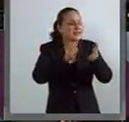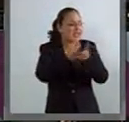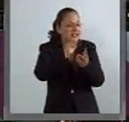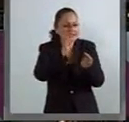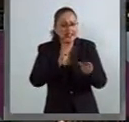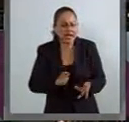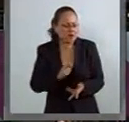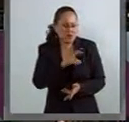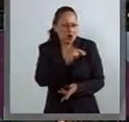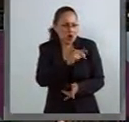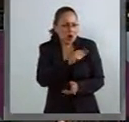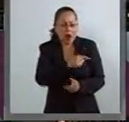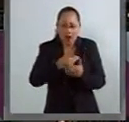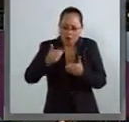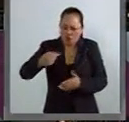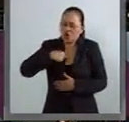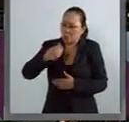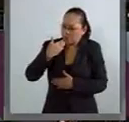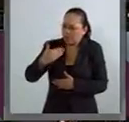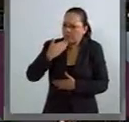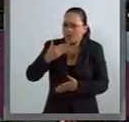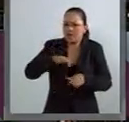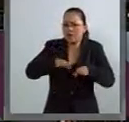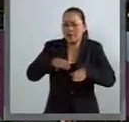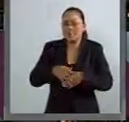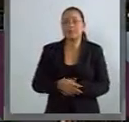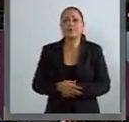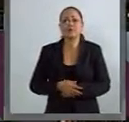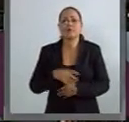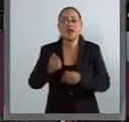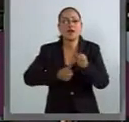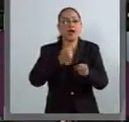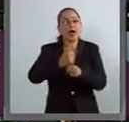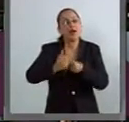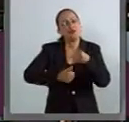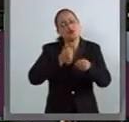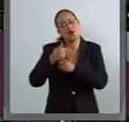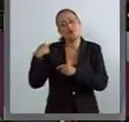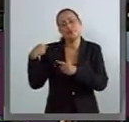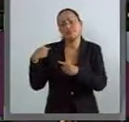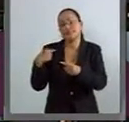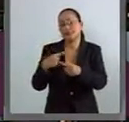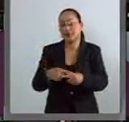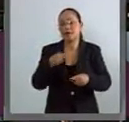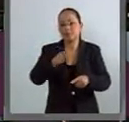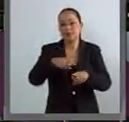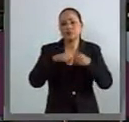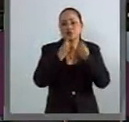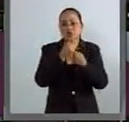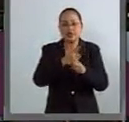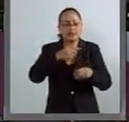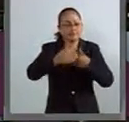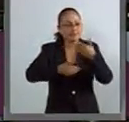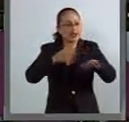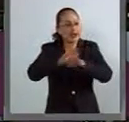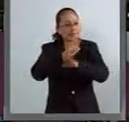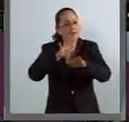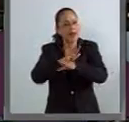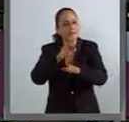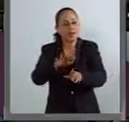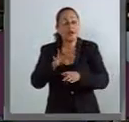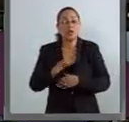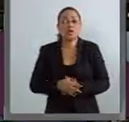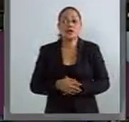la pregunta con el tránsito a lo largo de los años de la evolución de la sociedad misma es si